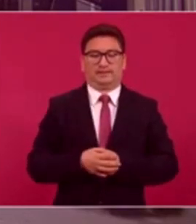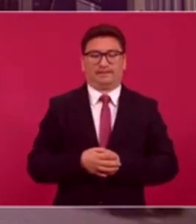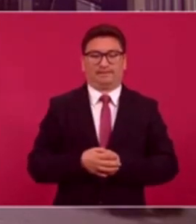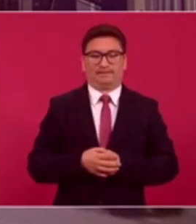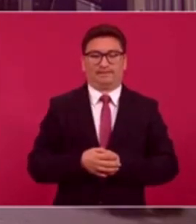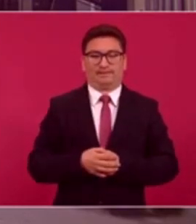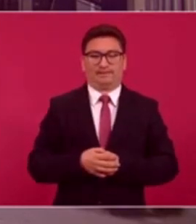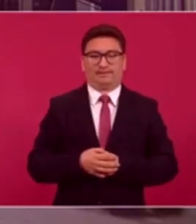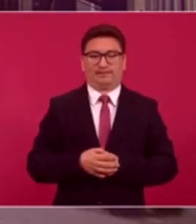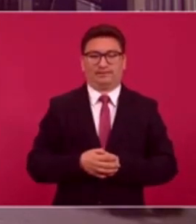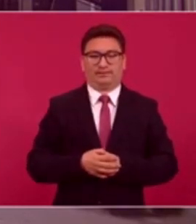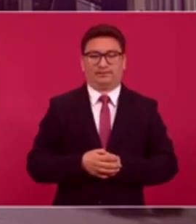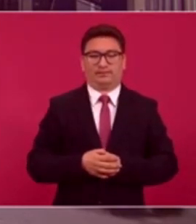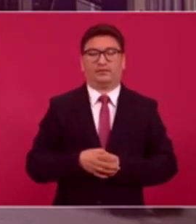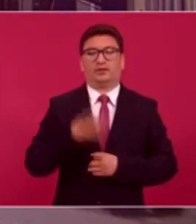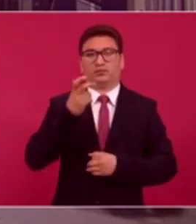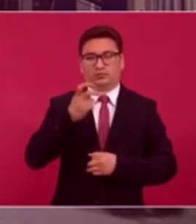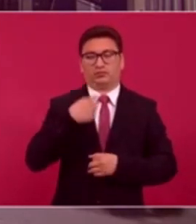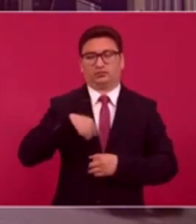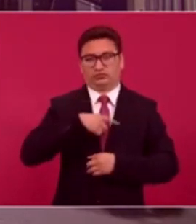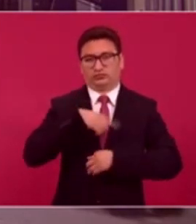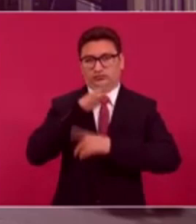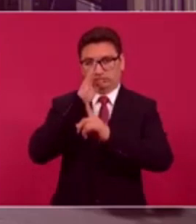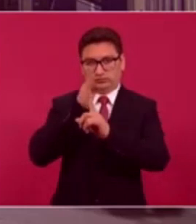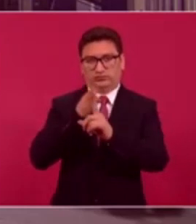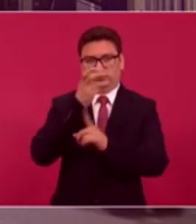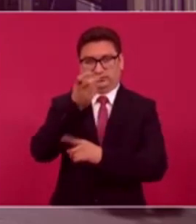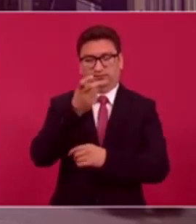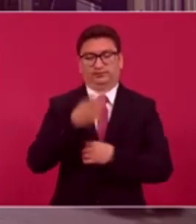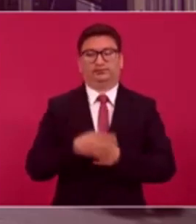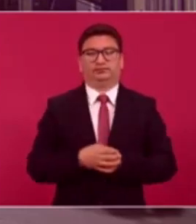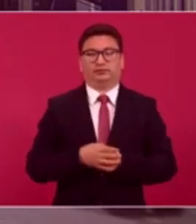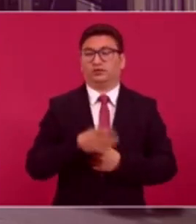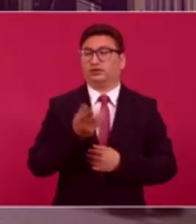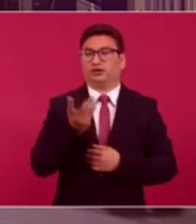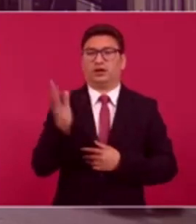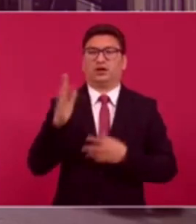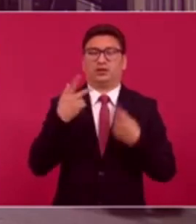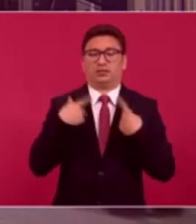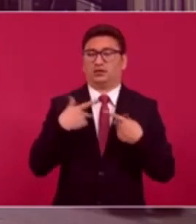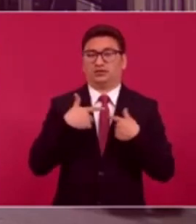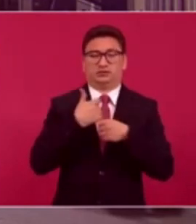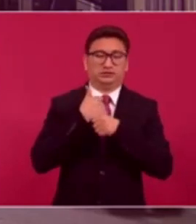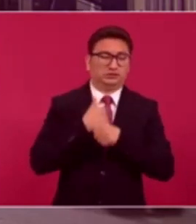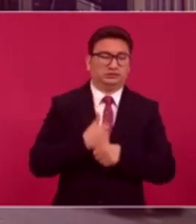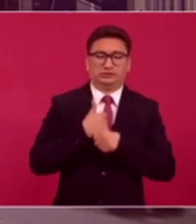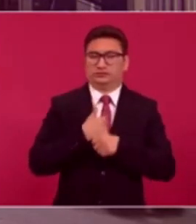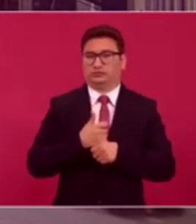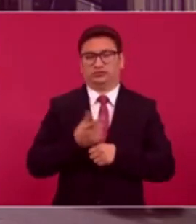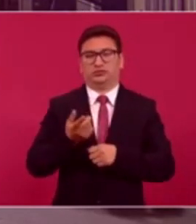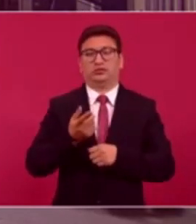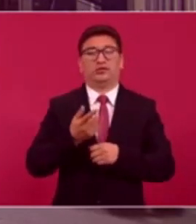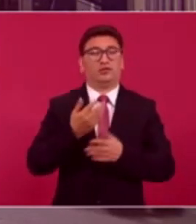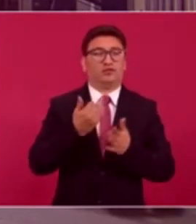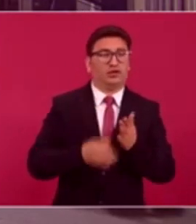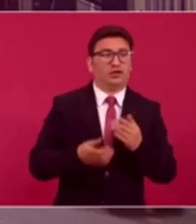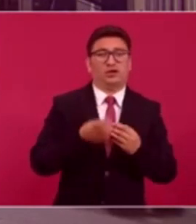que hacia allá queremos ir, que la gente no padezca por